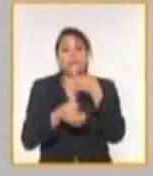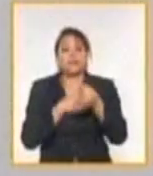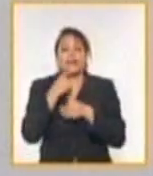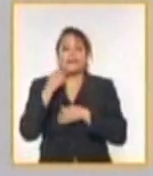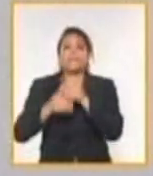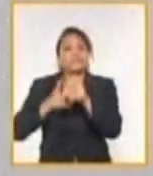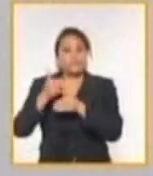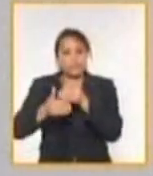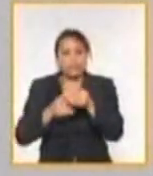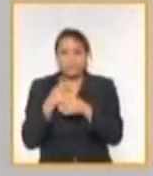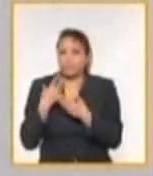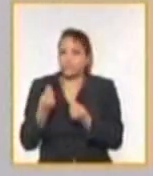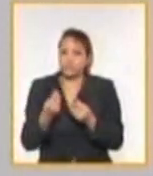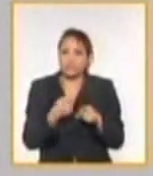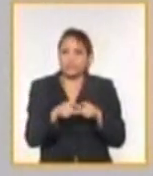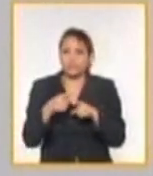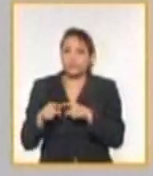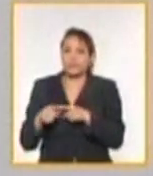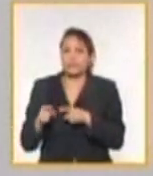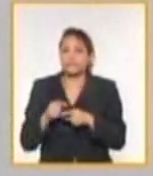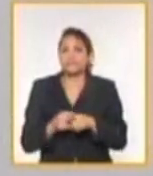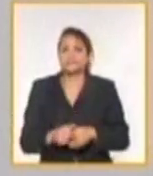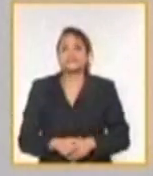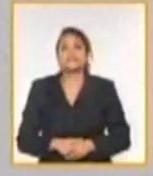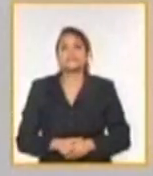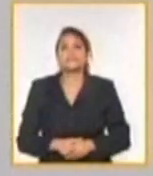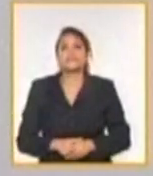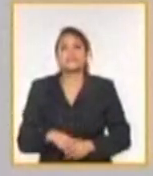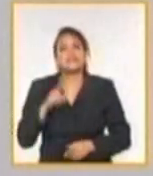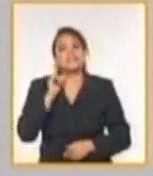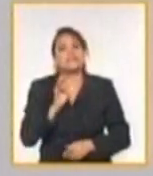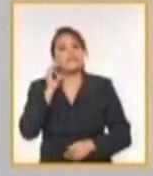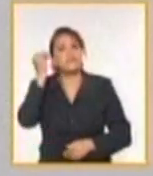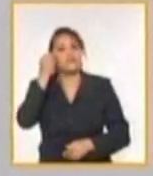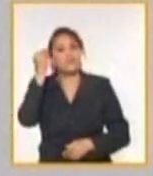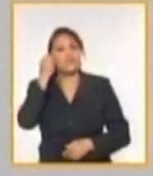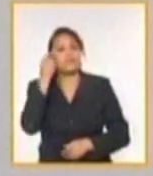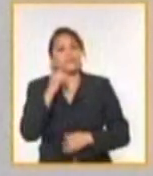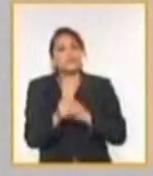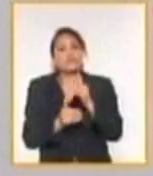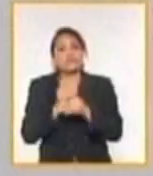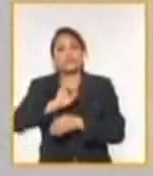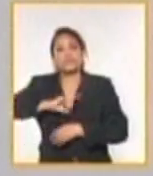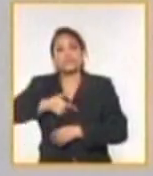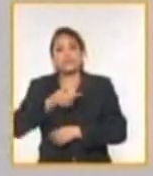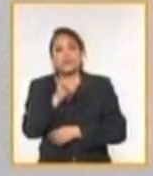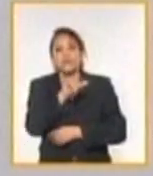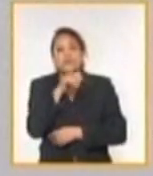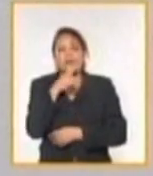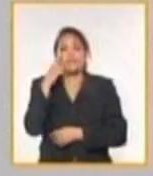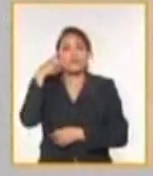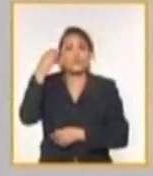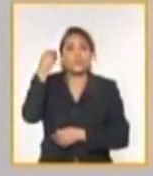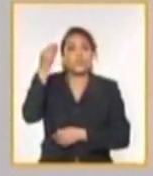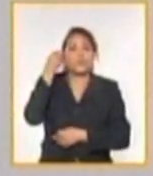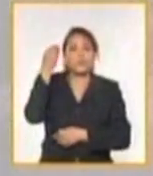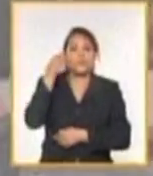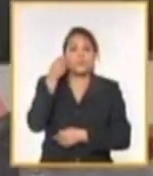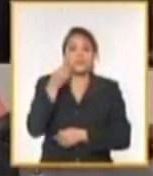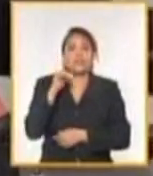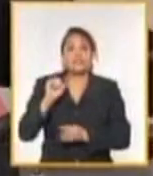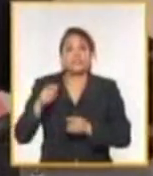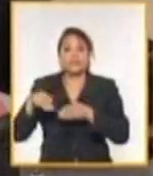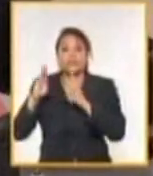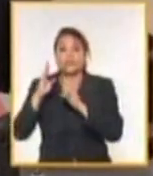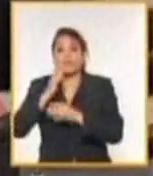proceso, desde el hecho de que... Pero a la vez que se preocupó de esos procesos culturales, se ocupó también de llevar las instituciones culturales